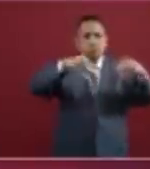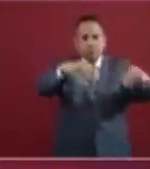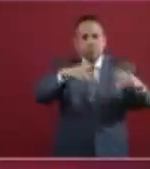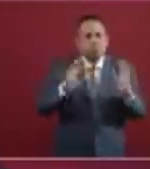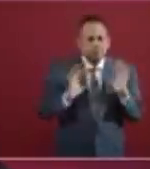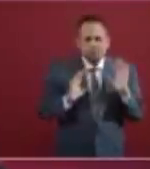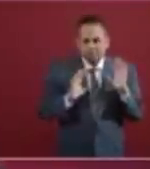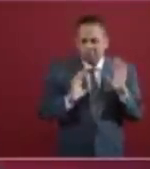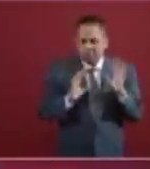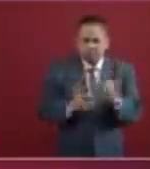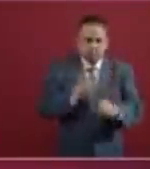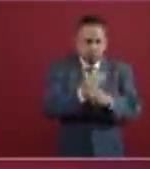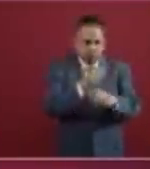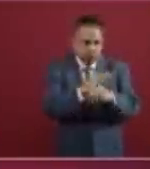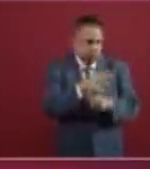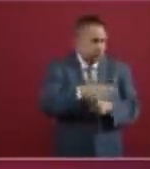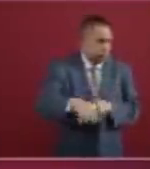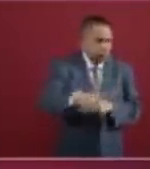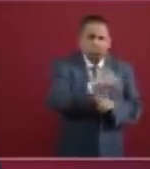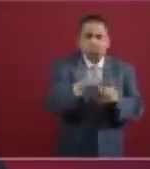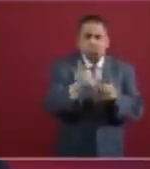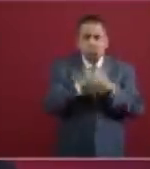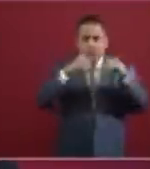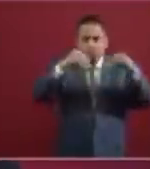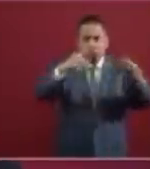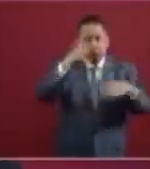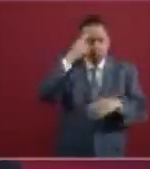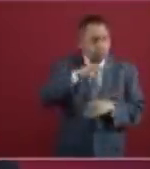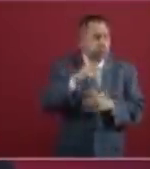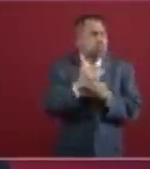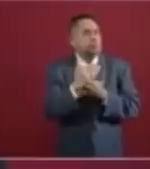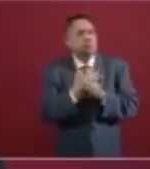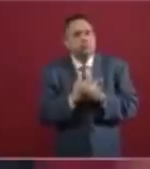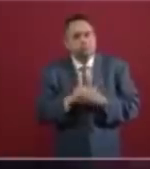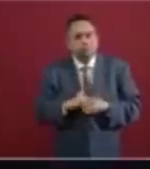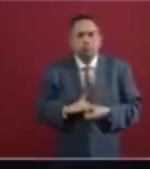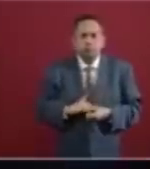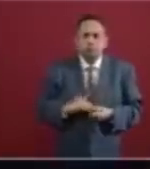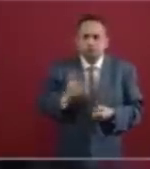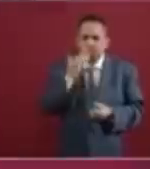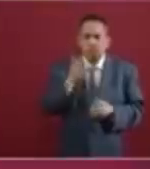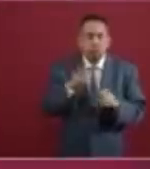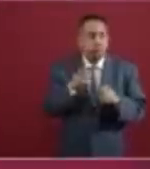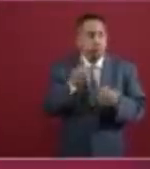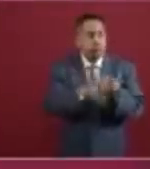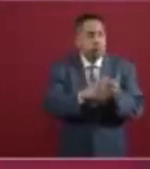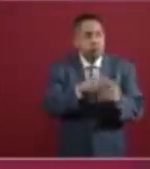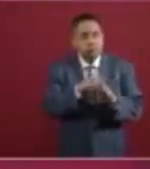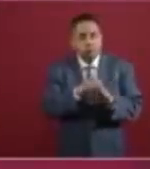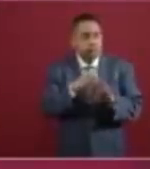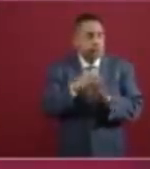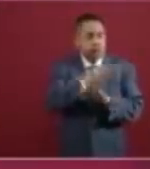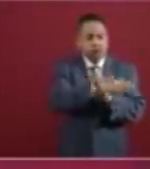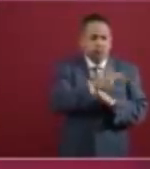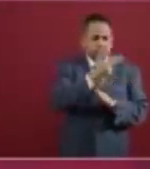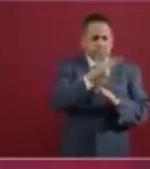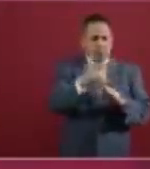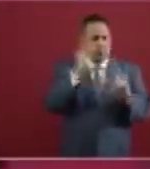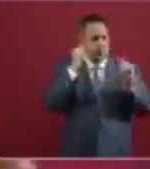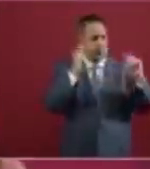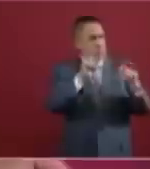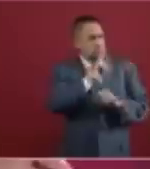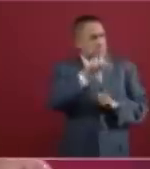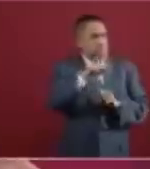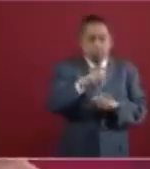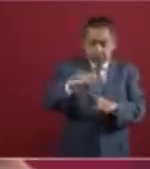turísticas, para aminorar los contrastes de que hay hoteles de gran turismo y en